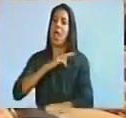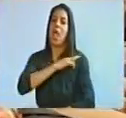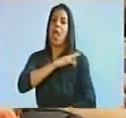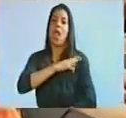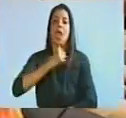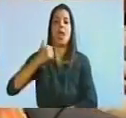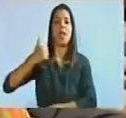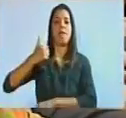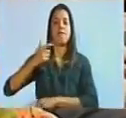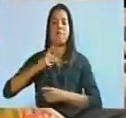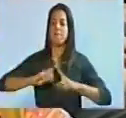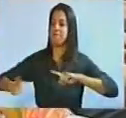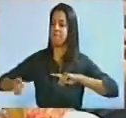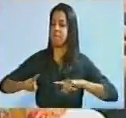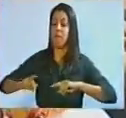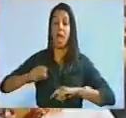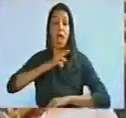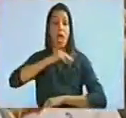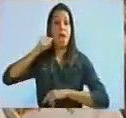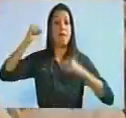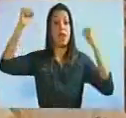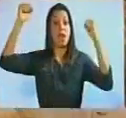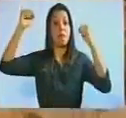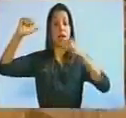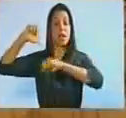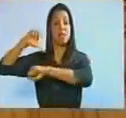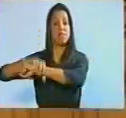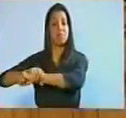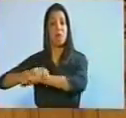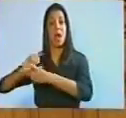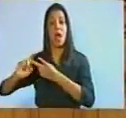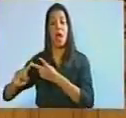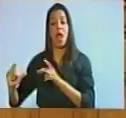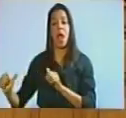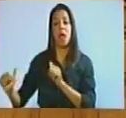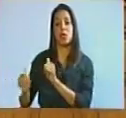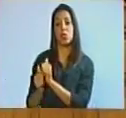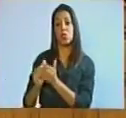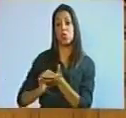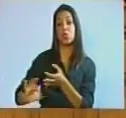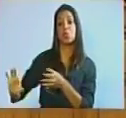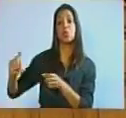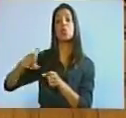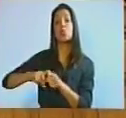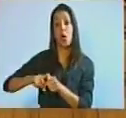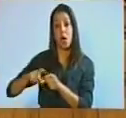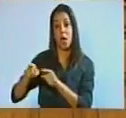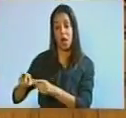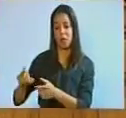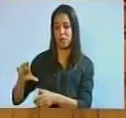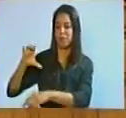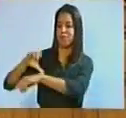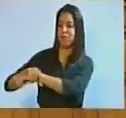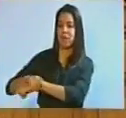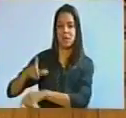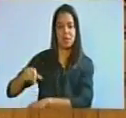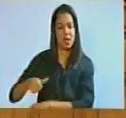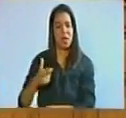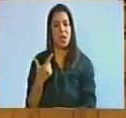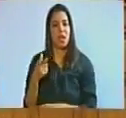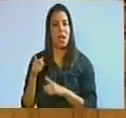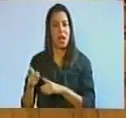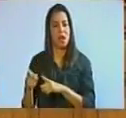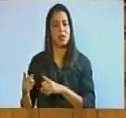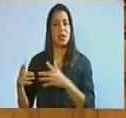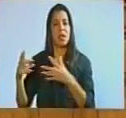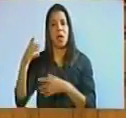campaña prisionero, su socio fundamental, y ese gobierno es una amenaza a la paz